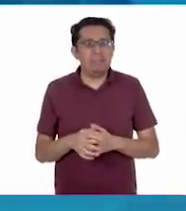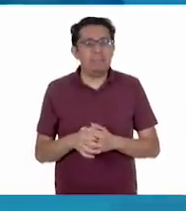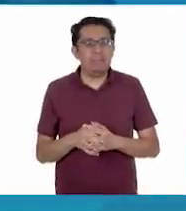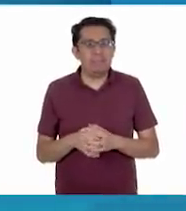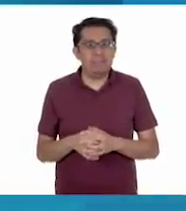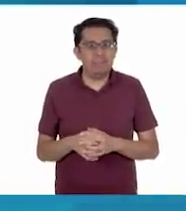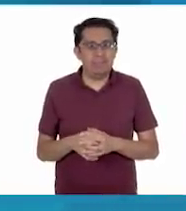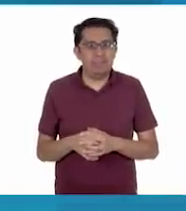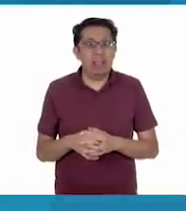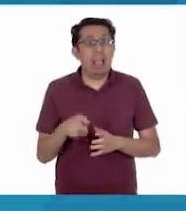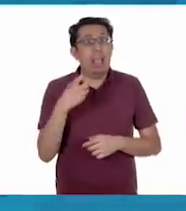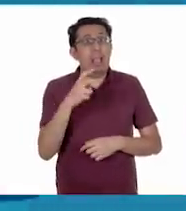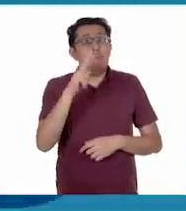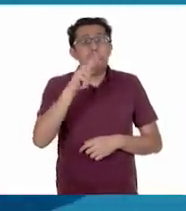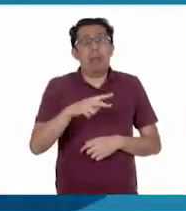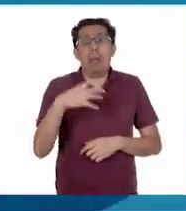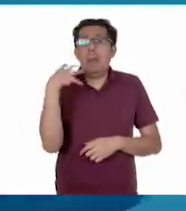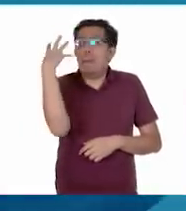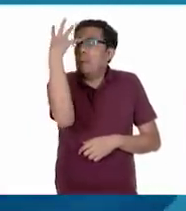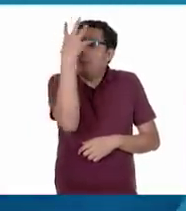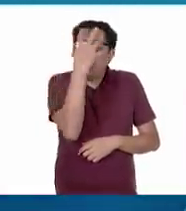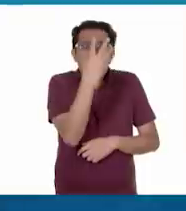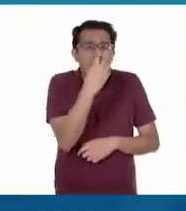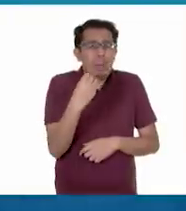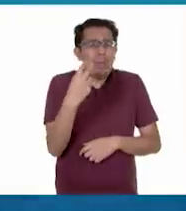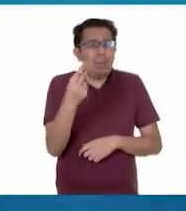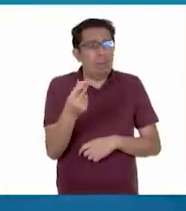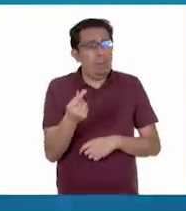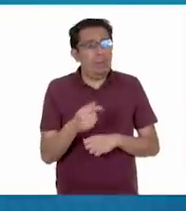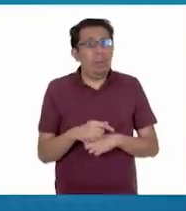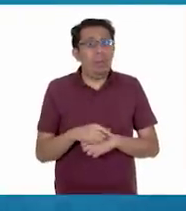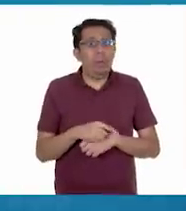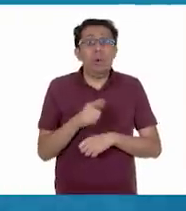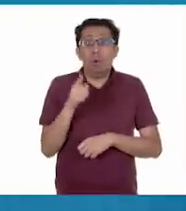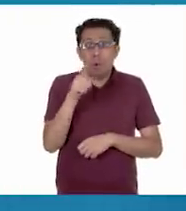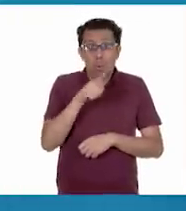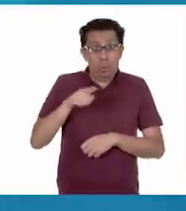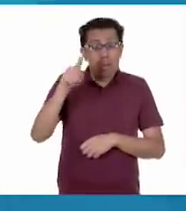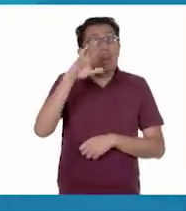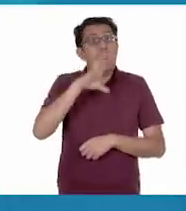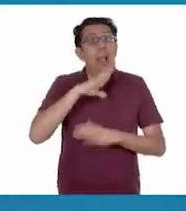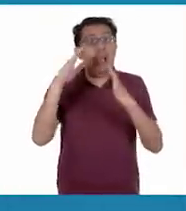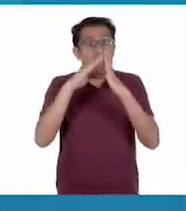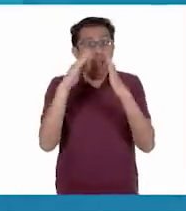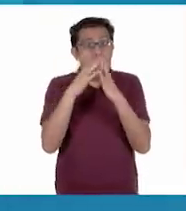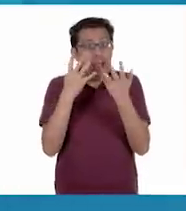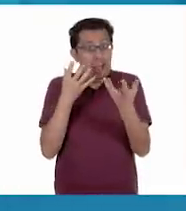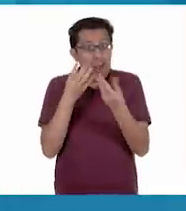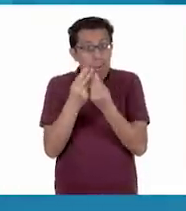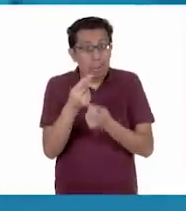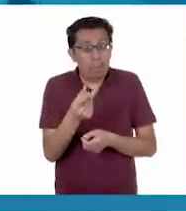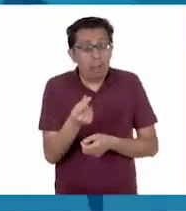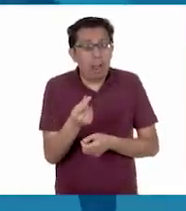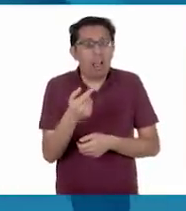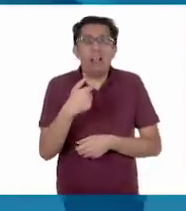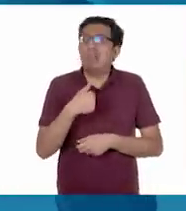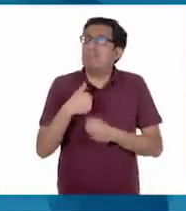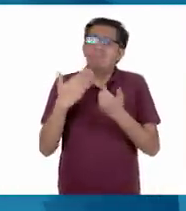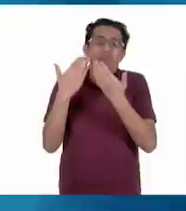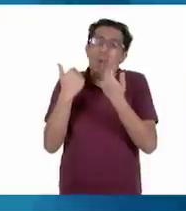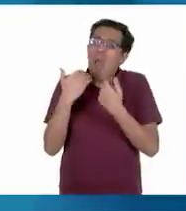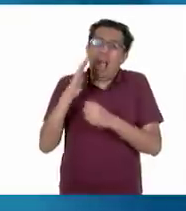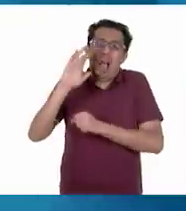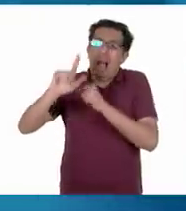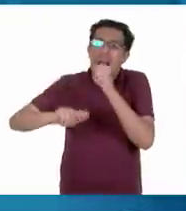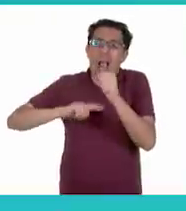Es increíble mi perro. Oigan, ¿ustedes también viven con un perro? No, yo no tengo